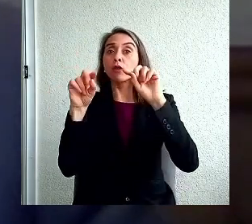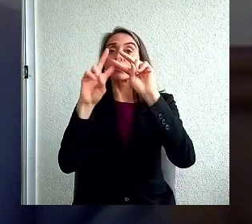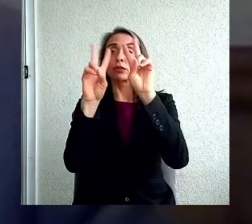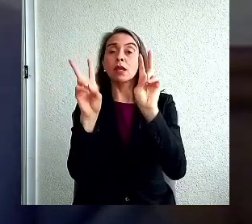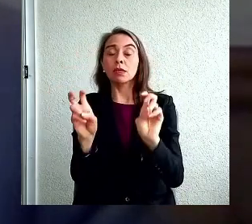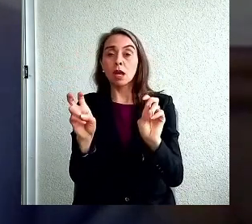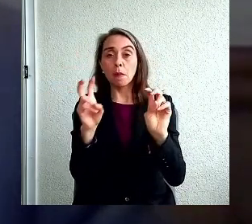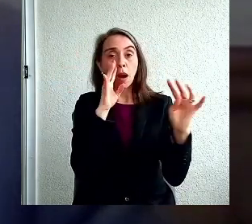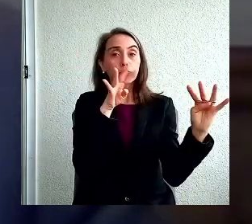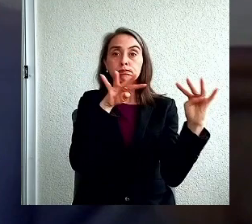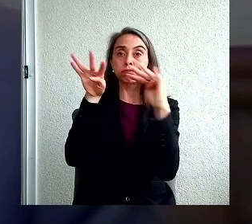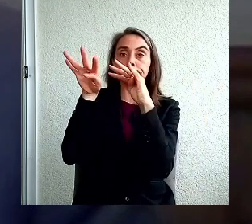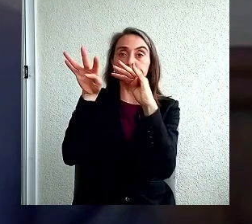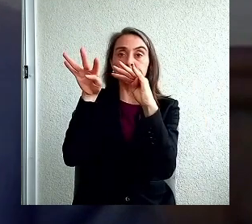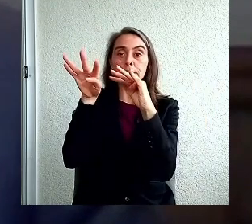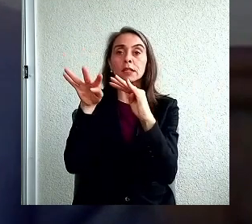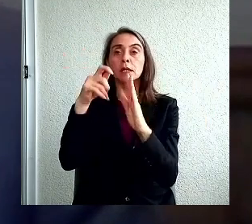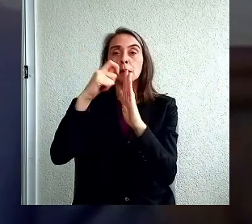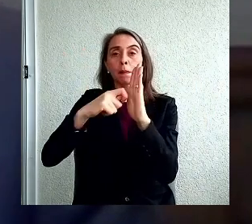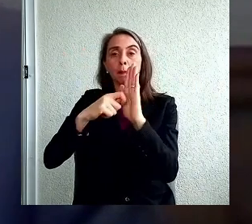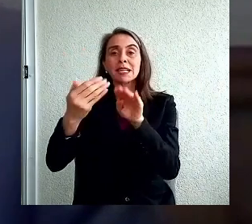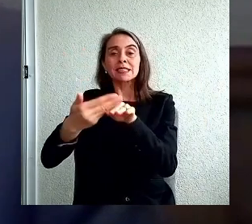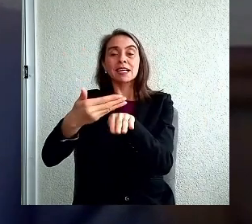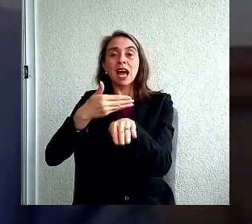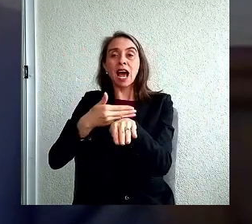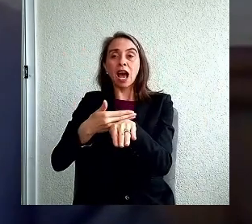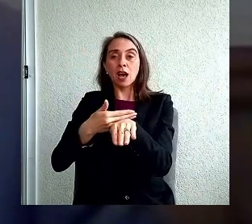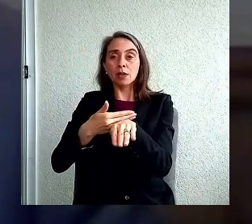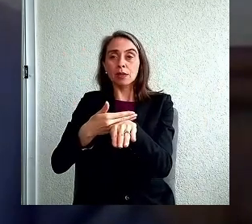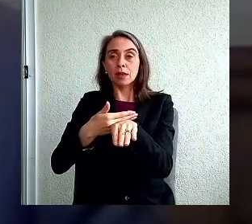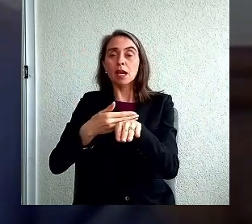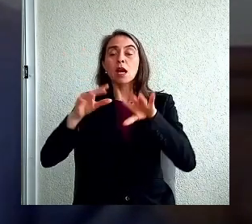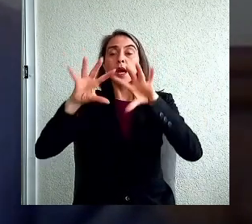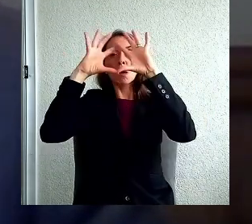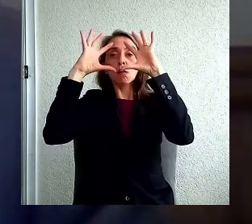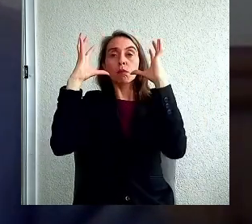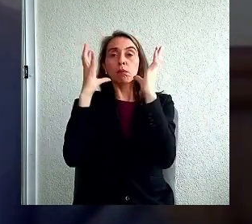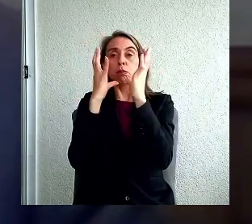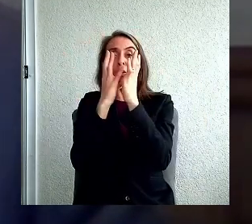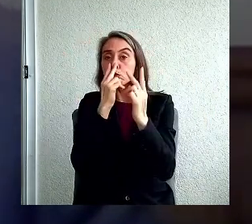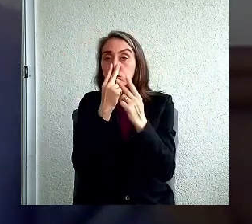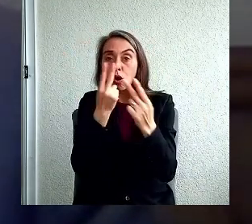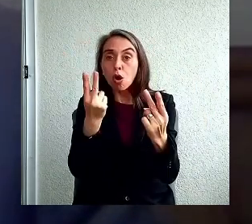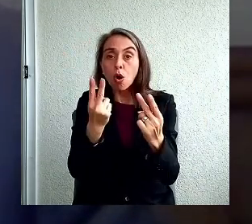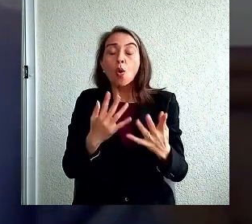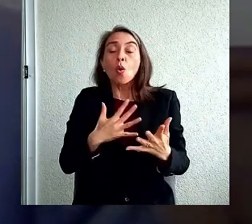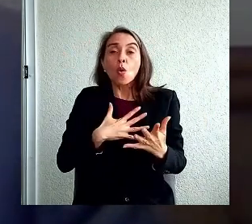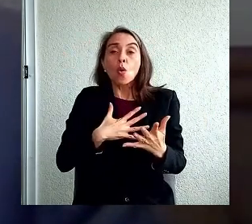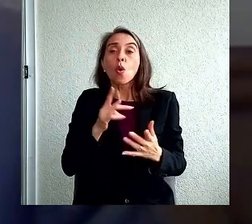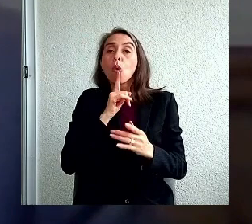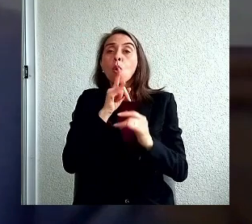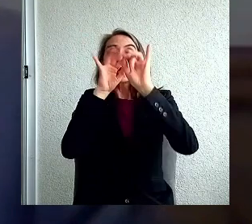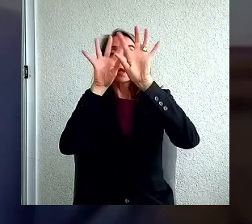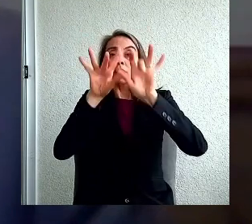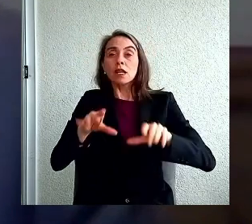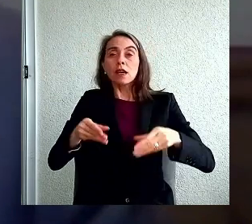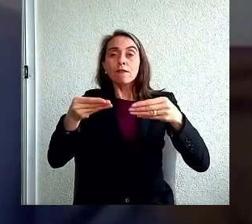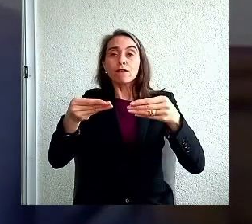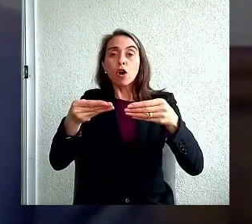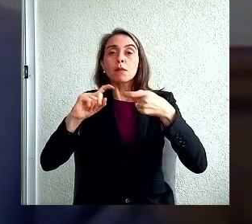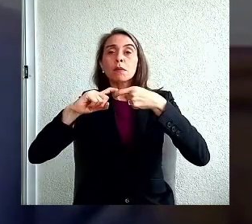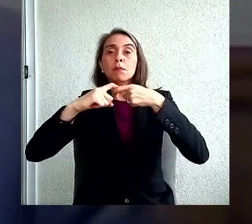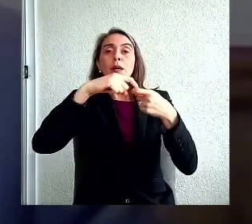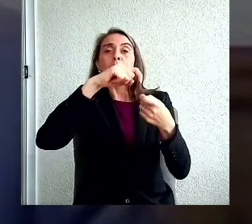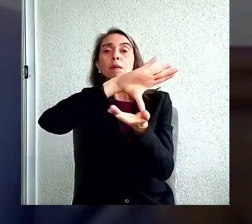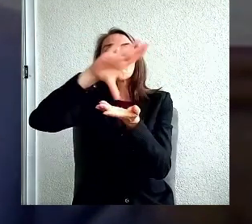atrás alarmó al mundo entero con el último informe del Grupo Intergubernamental de Expertos sobre el Cambio